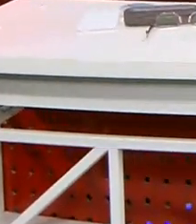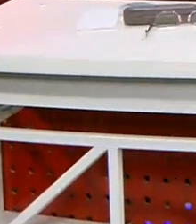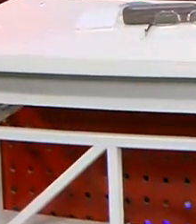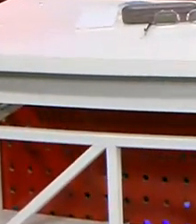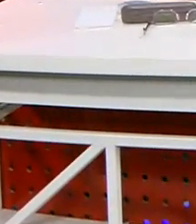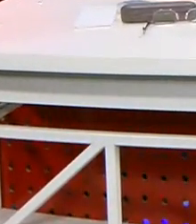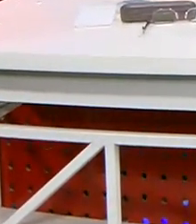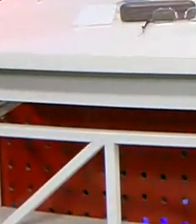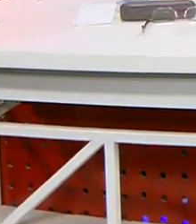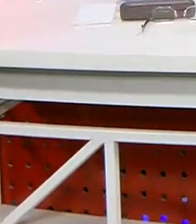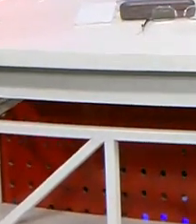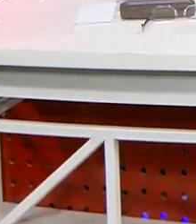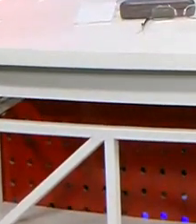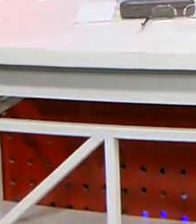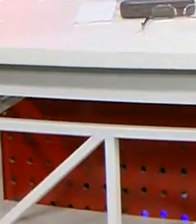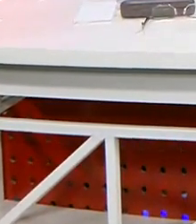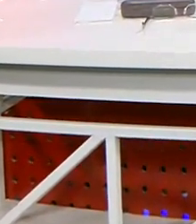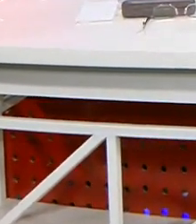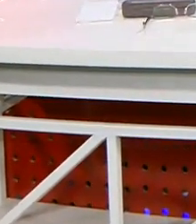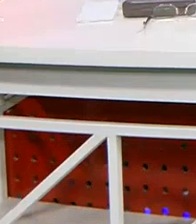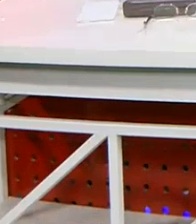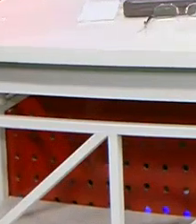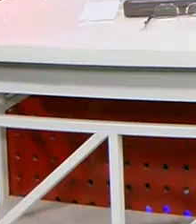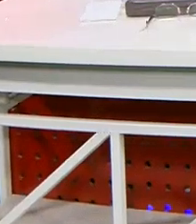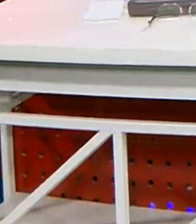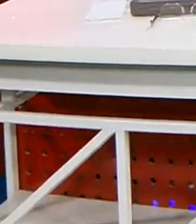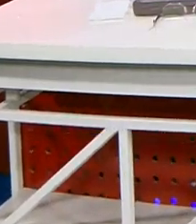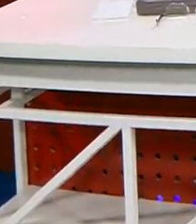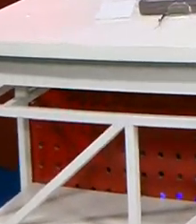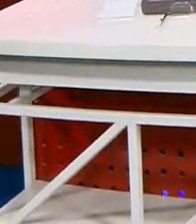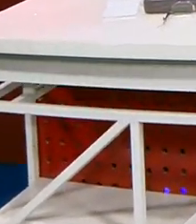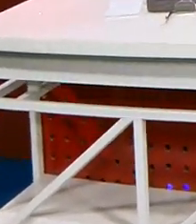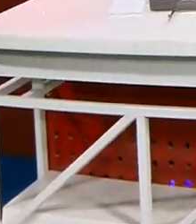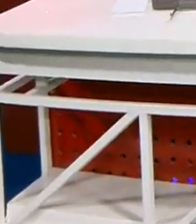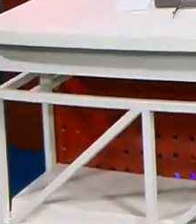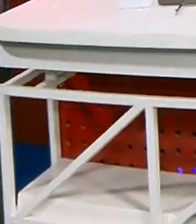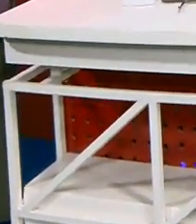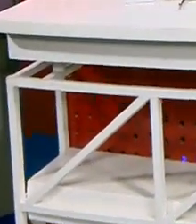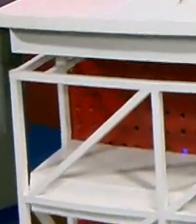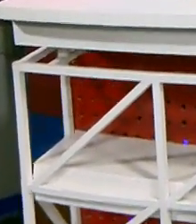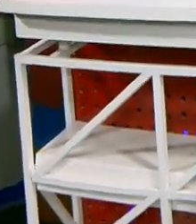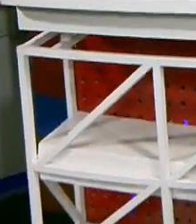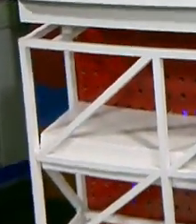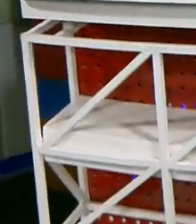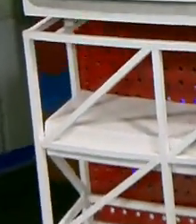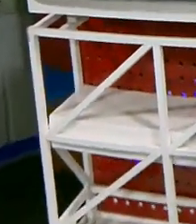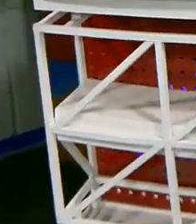Avilés. Papá, te amo muchísimo. Que tengas un bello día y ya estaremos celebrando.